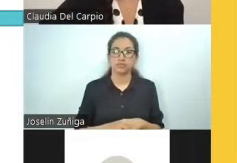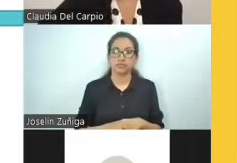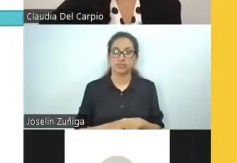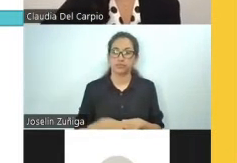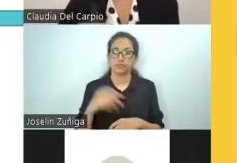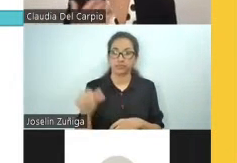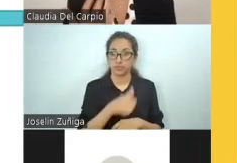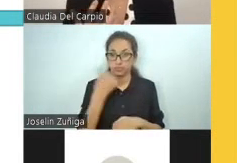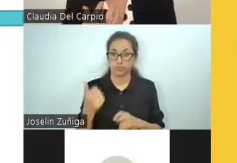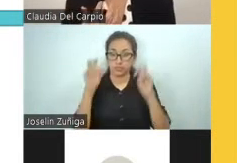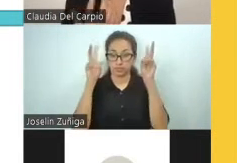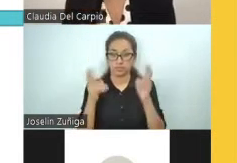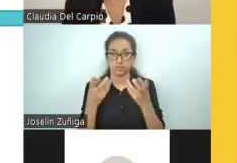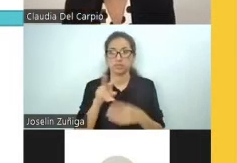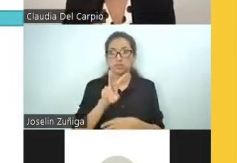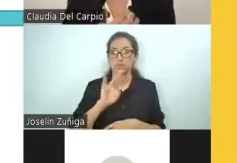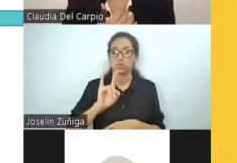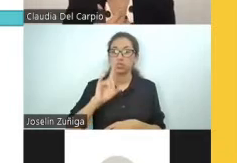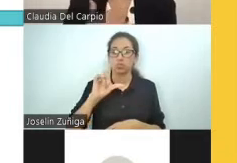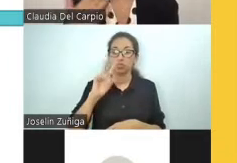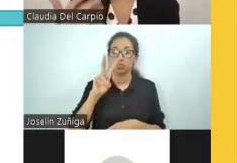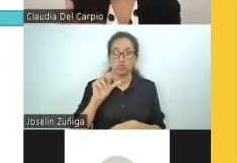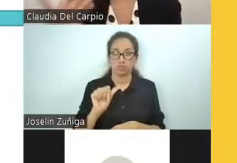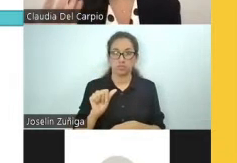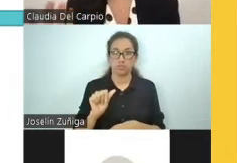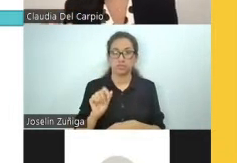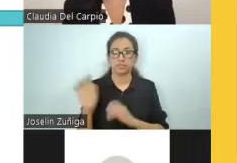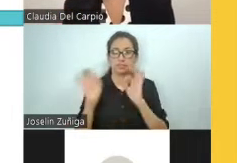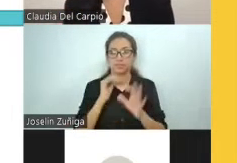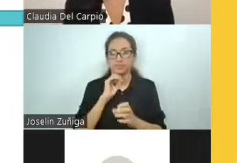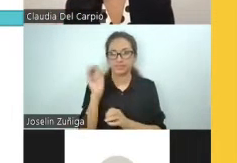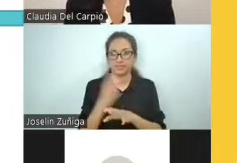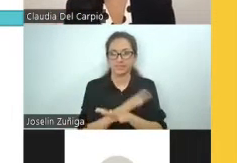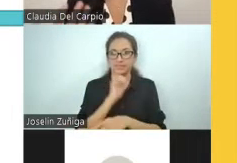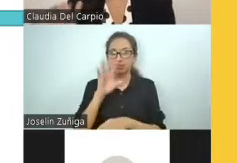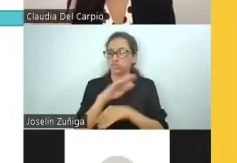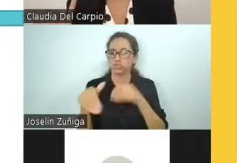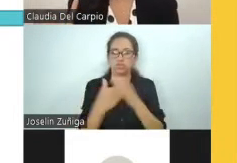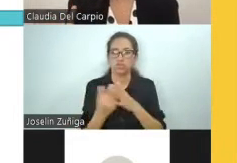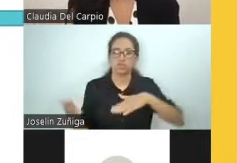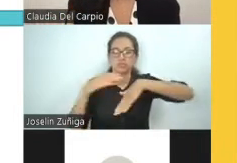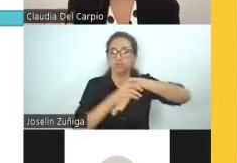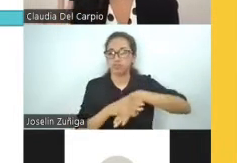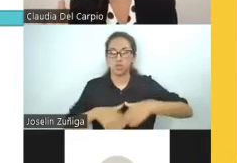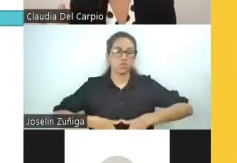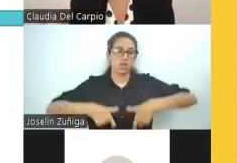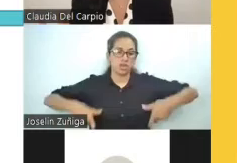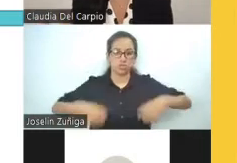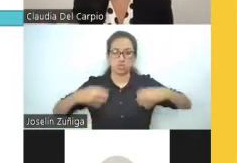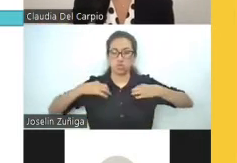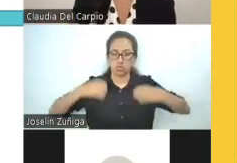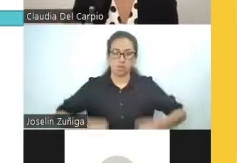Otro tema en la vulva es que la vulva está expuesta a, como le decía, todo lo que le ponemos a la vulva, las ropas interiores, las